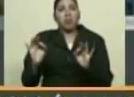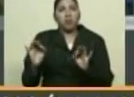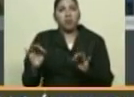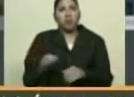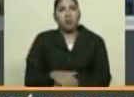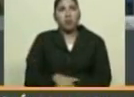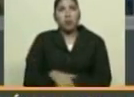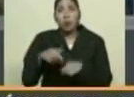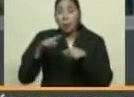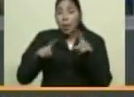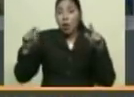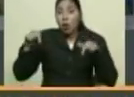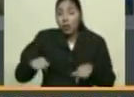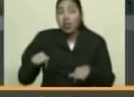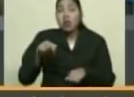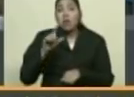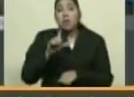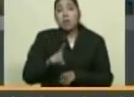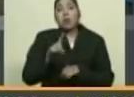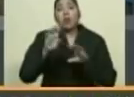Pero aquí en el año 89,